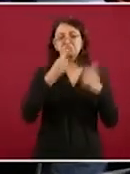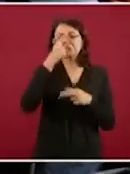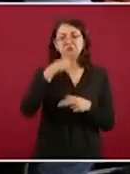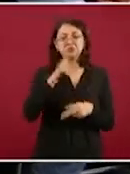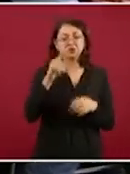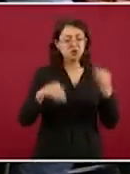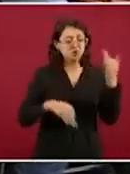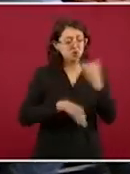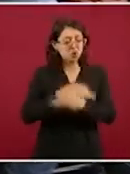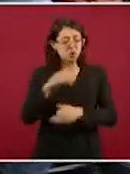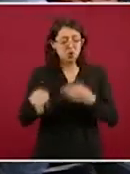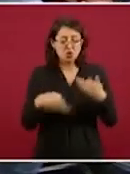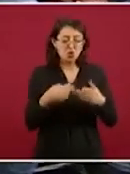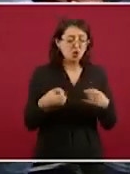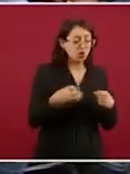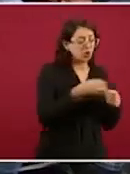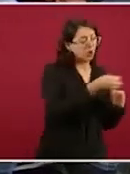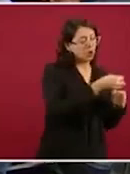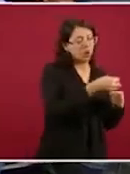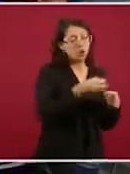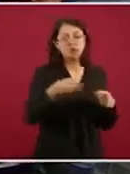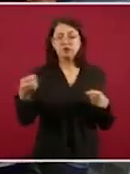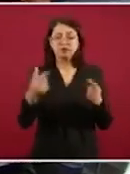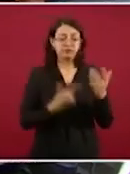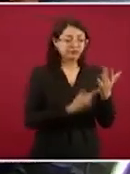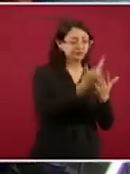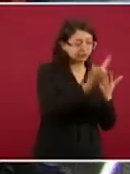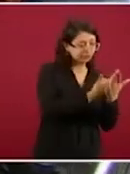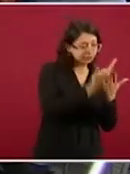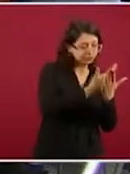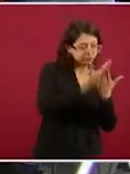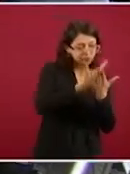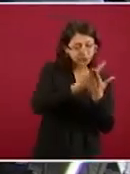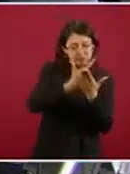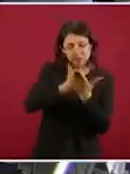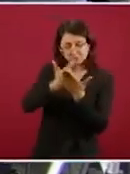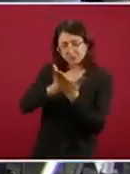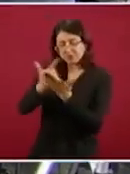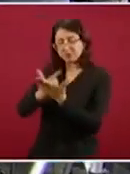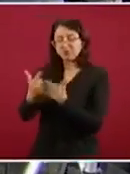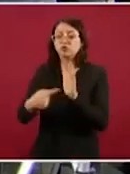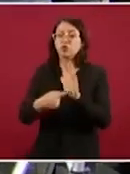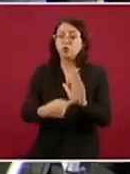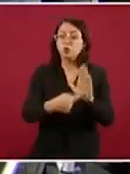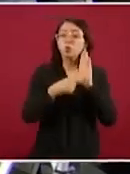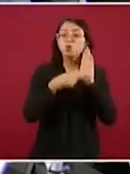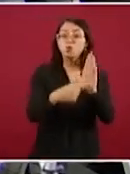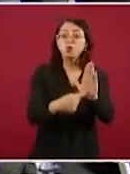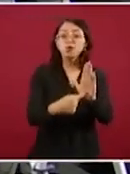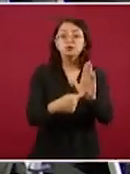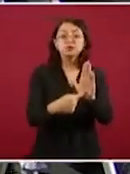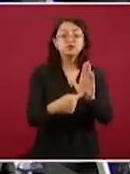todo ordenado. Toda la contabilidad se demuestra